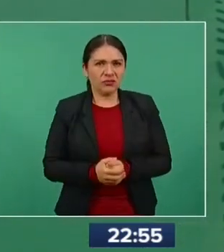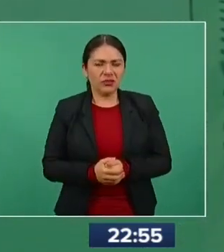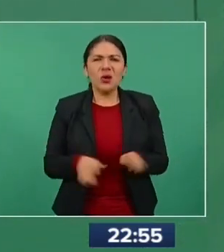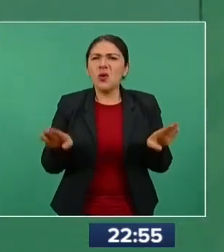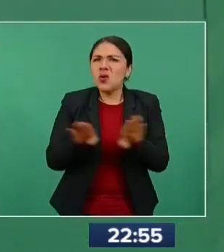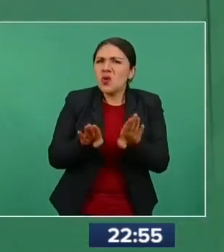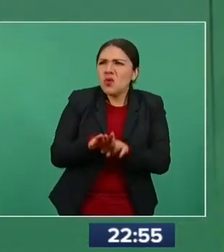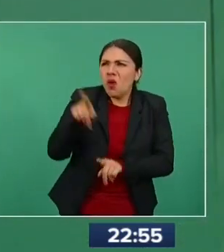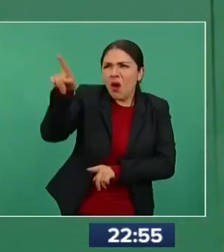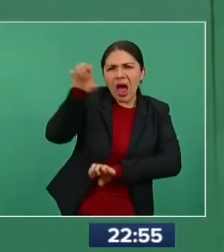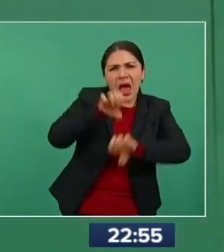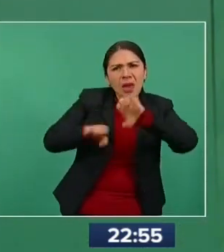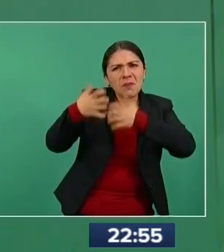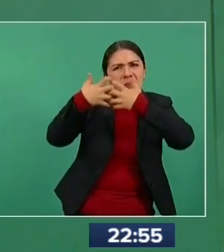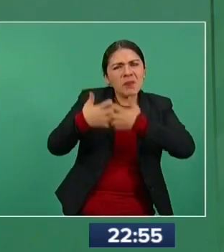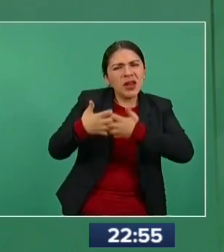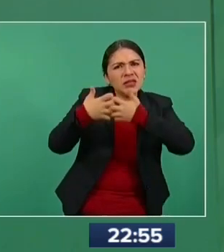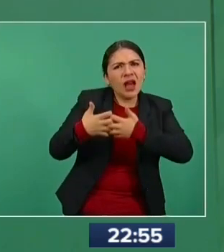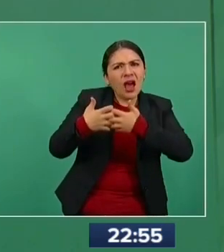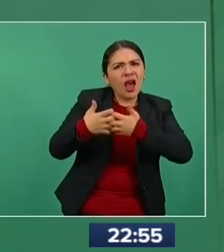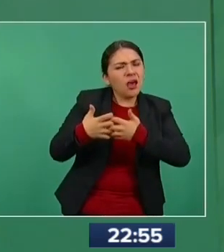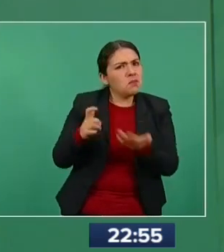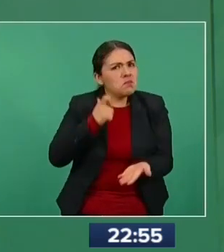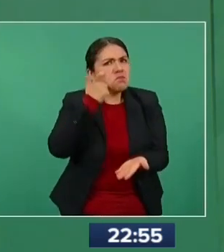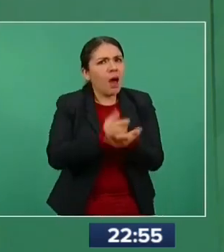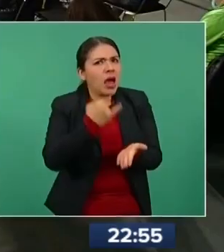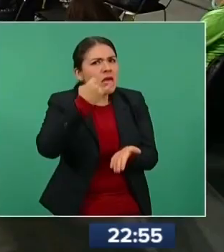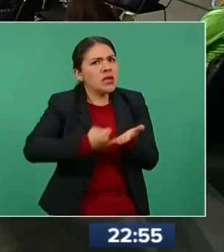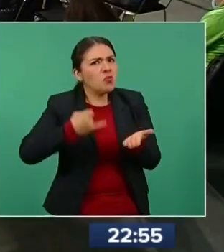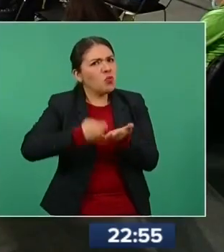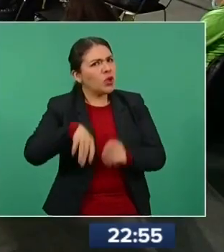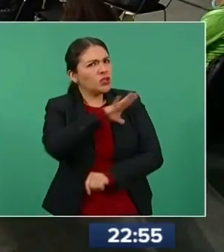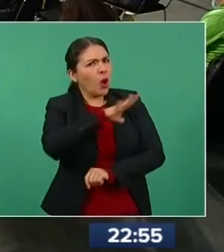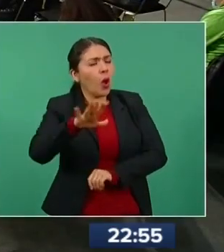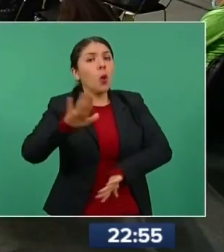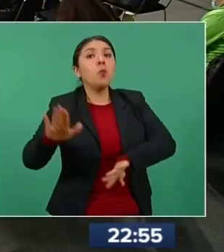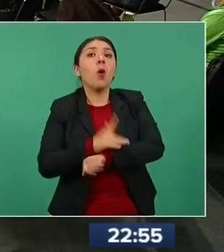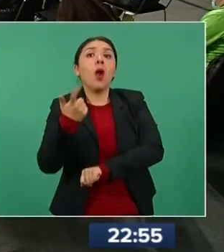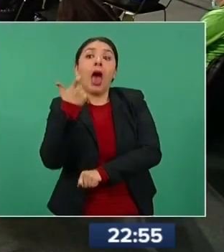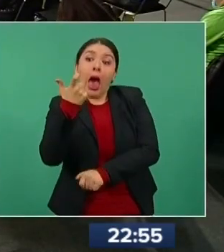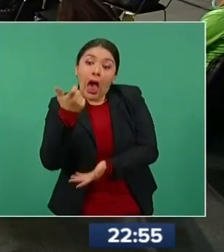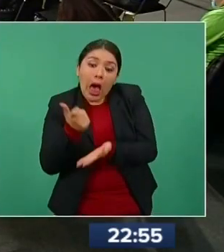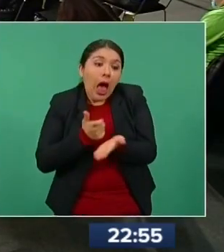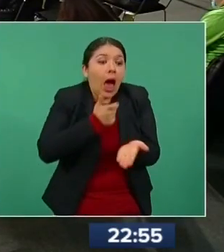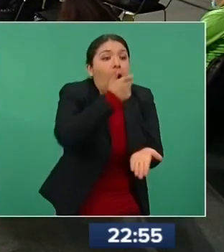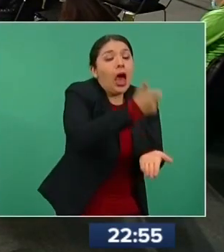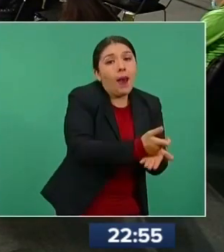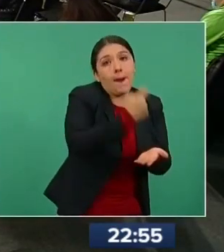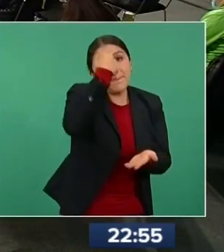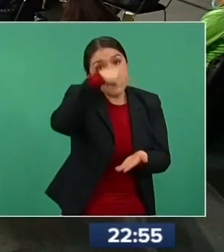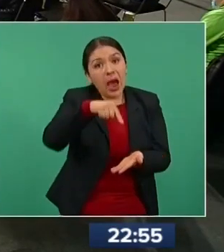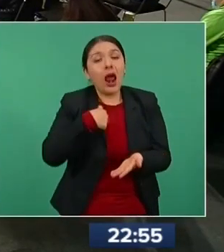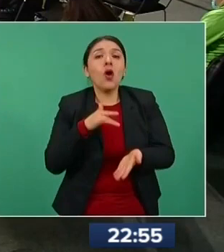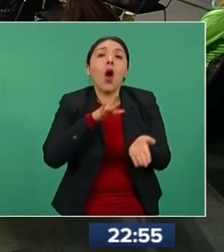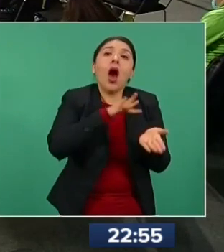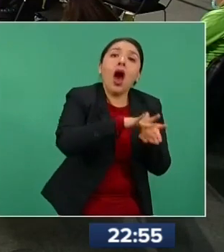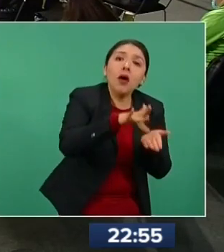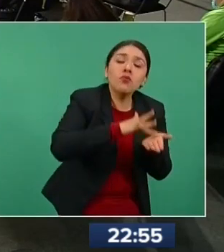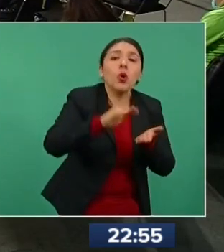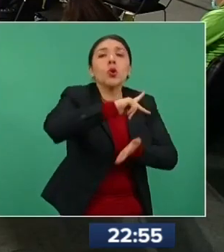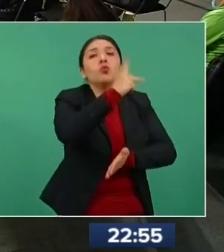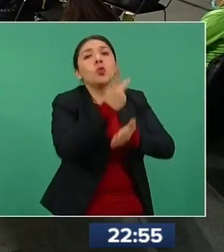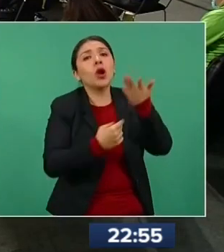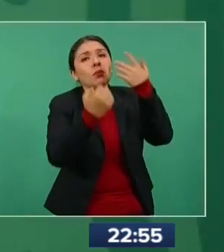no va a pagar sus impuestos porque va a destinar esos impuestos a